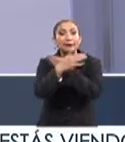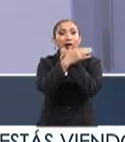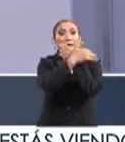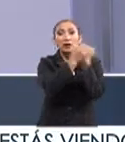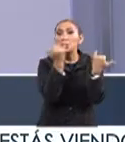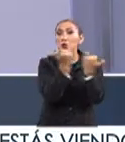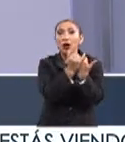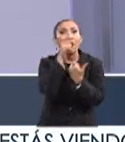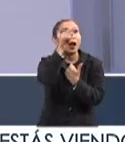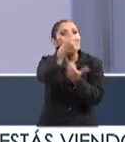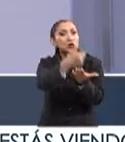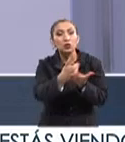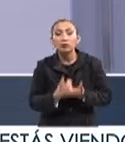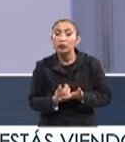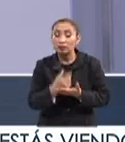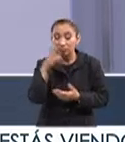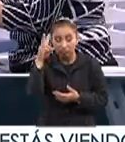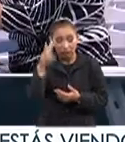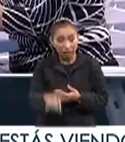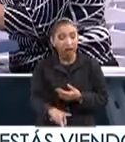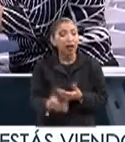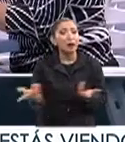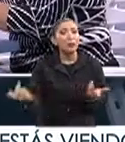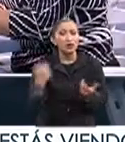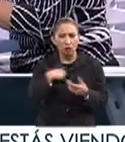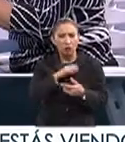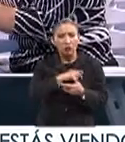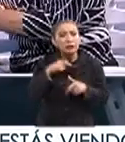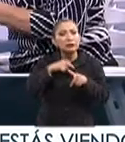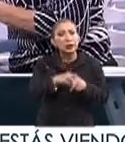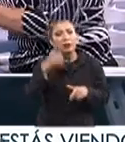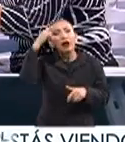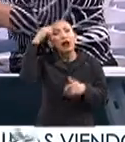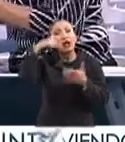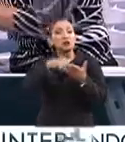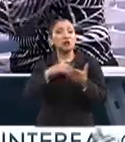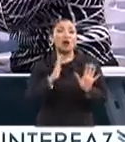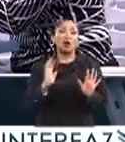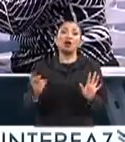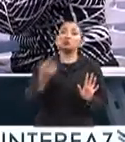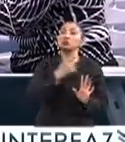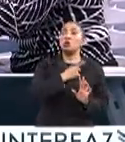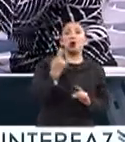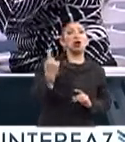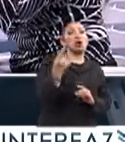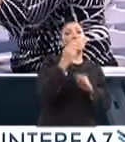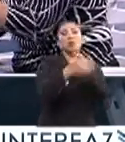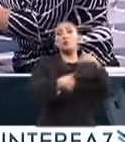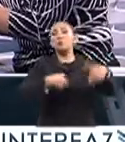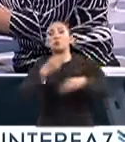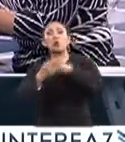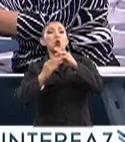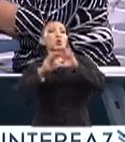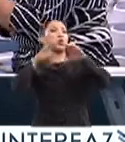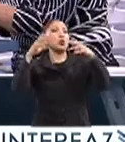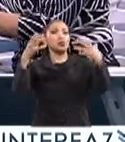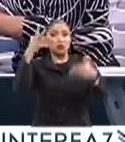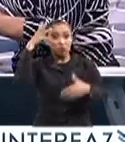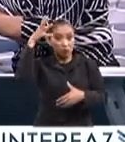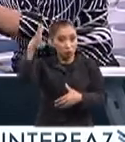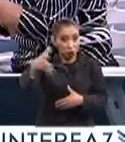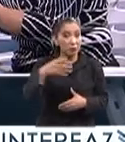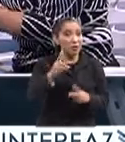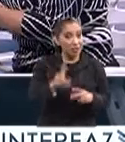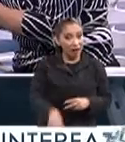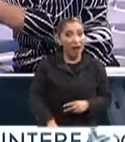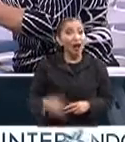¿no? Y va a determinarlo, de verdad, porque si nosotros seguimos creyendo que vamos a caminar solos por el mundo, como los escenarios